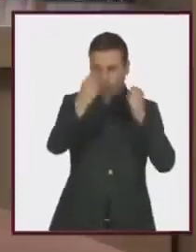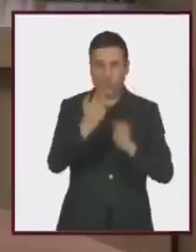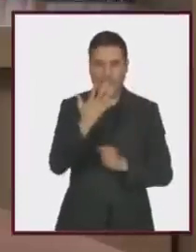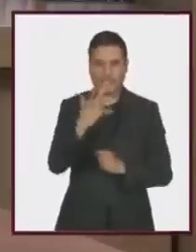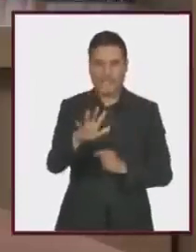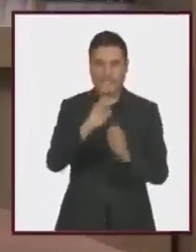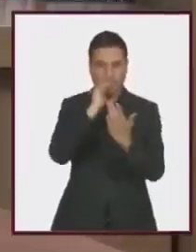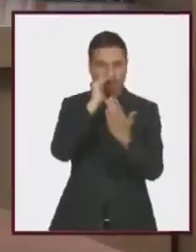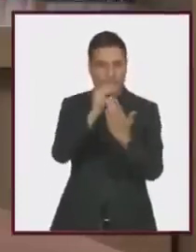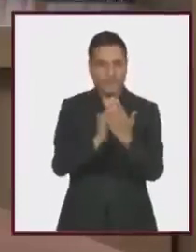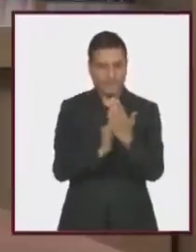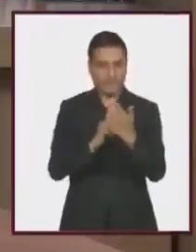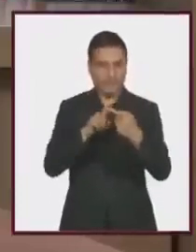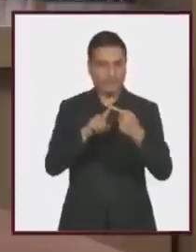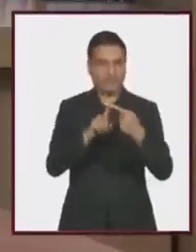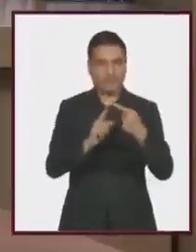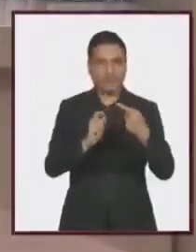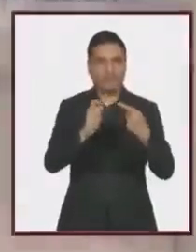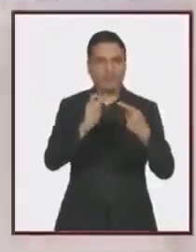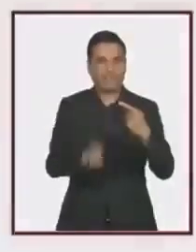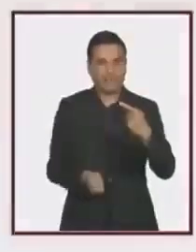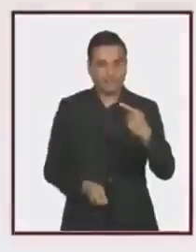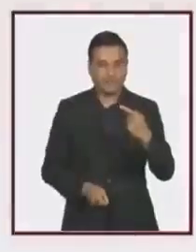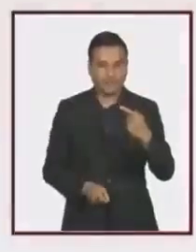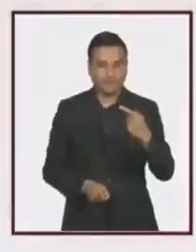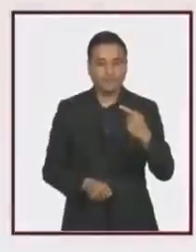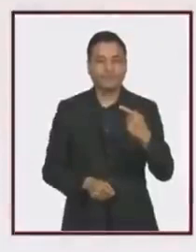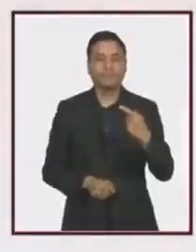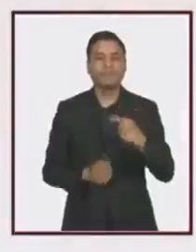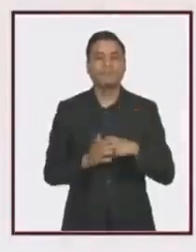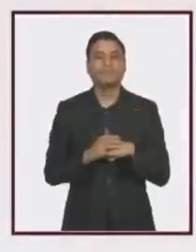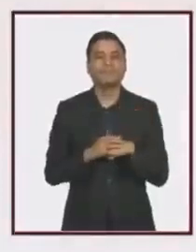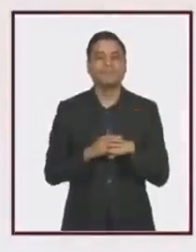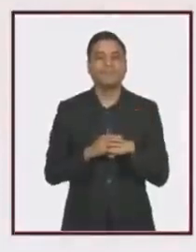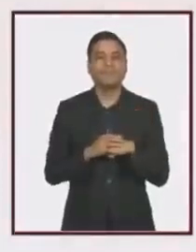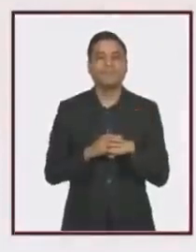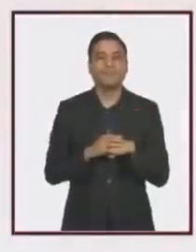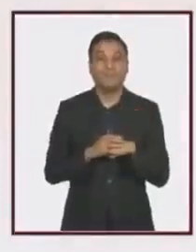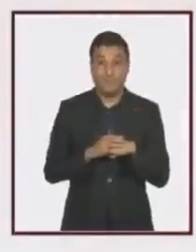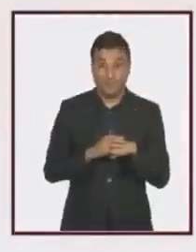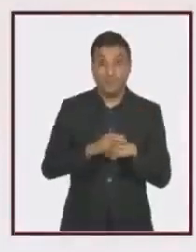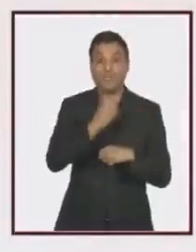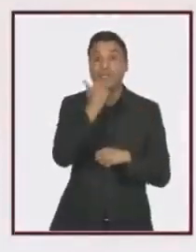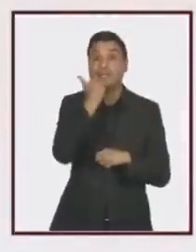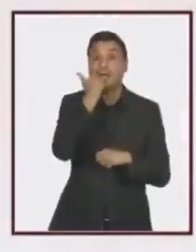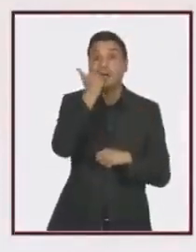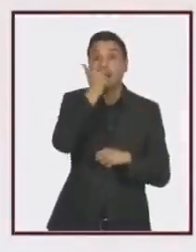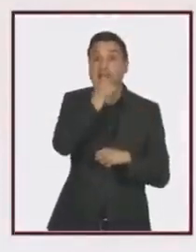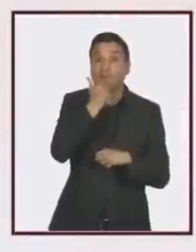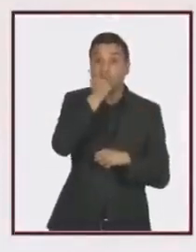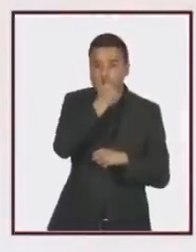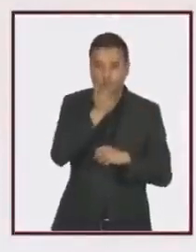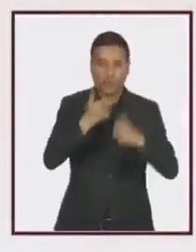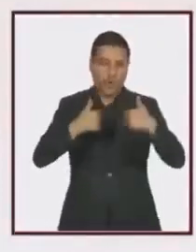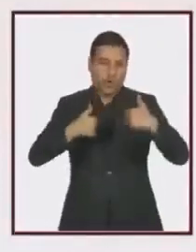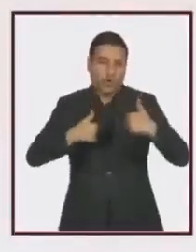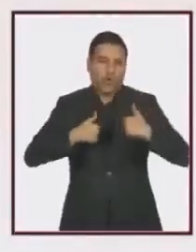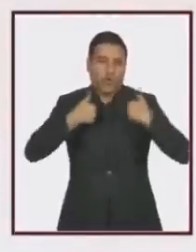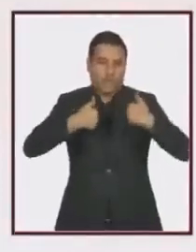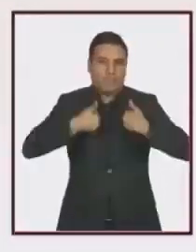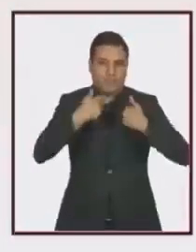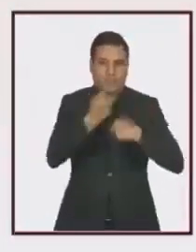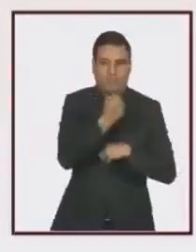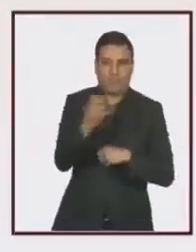egreso. El primero de ellos tiene que ver con que nuestras niñas y nuestros niños y adolescentes al término